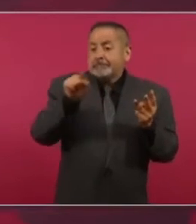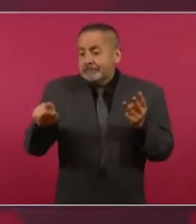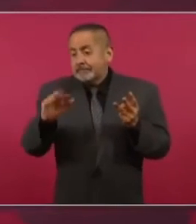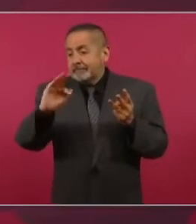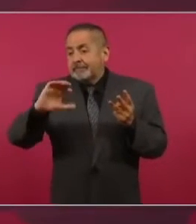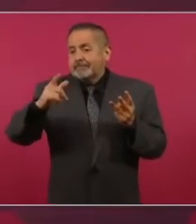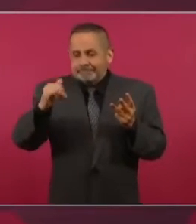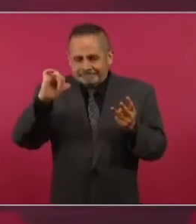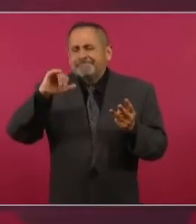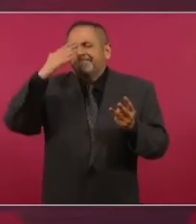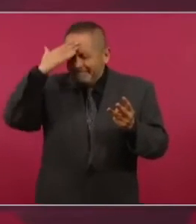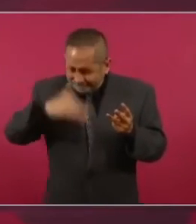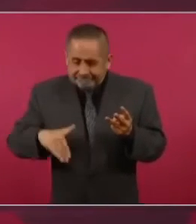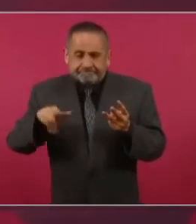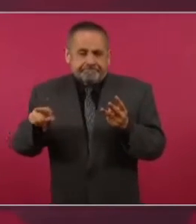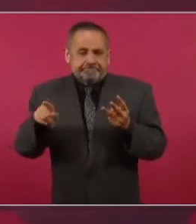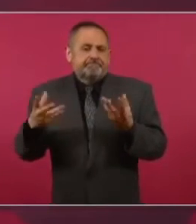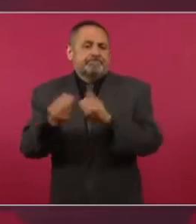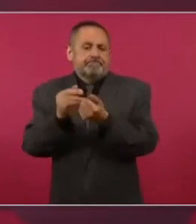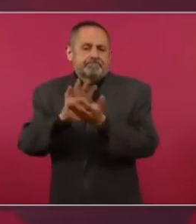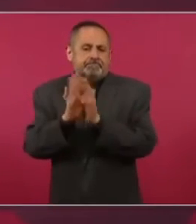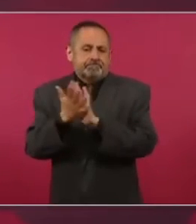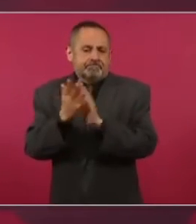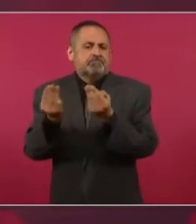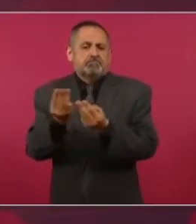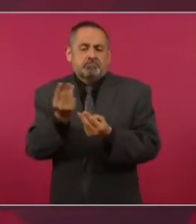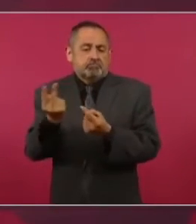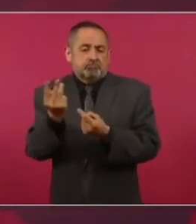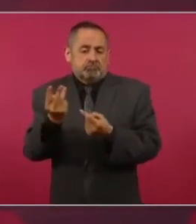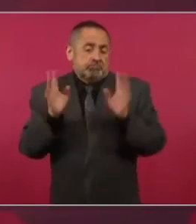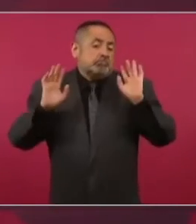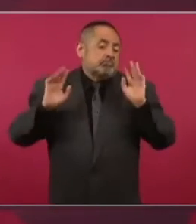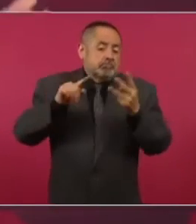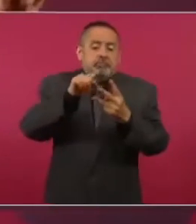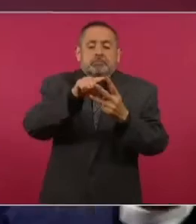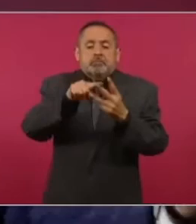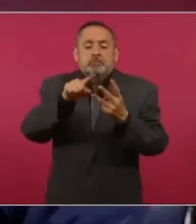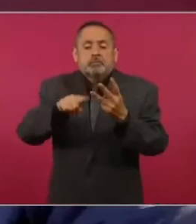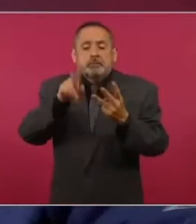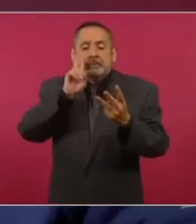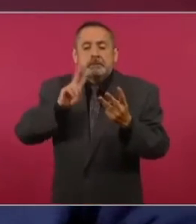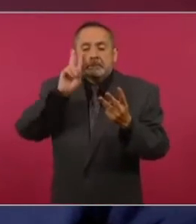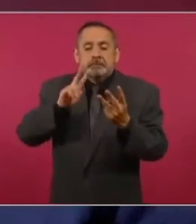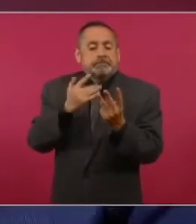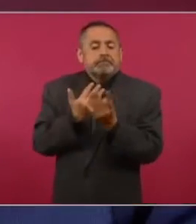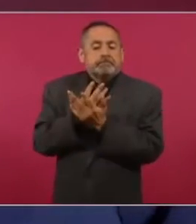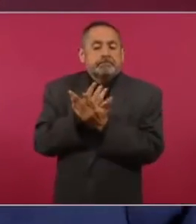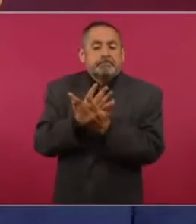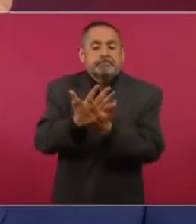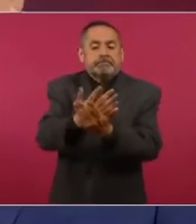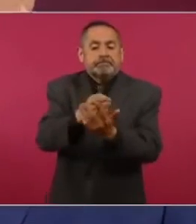Calderón. Y sí hay complicidad. Eso es lo que vamos a